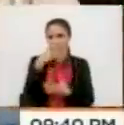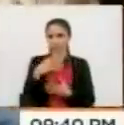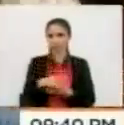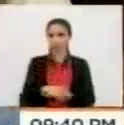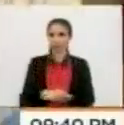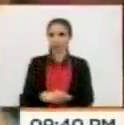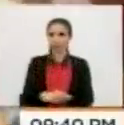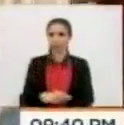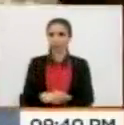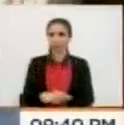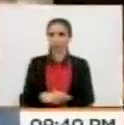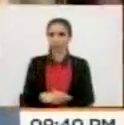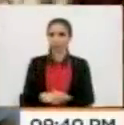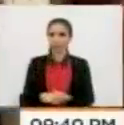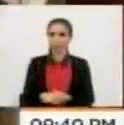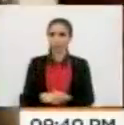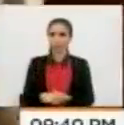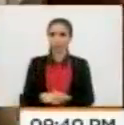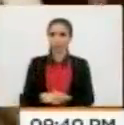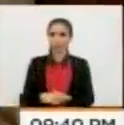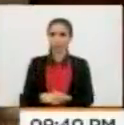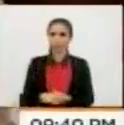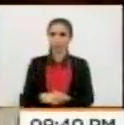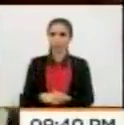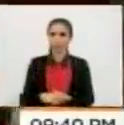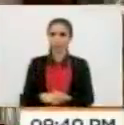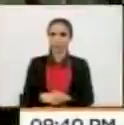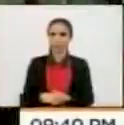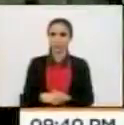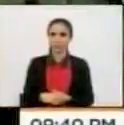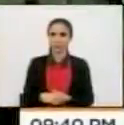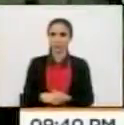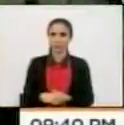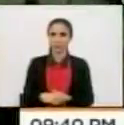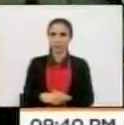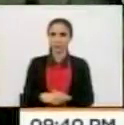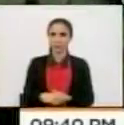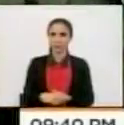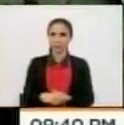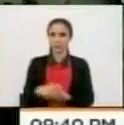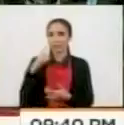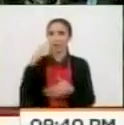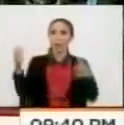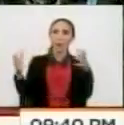Son saboteadores. A esto los mandó Jorge Rodríguez.